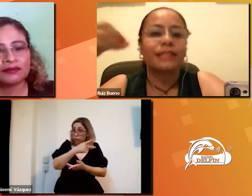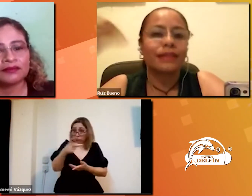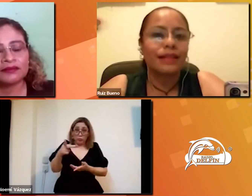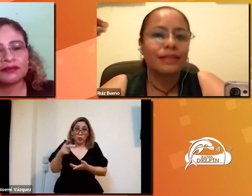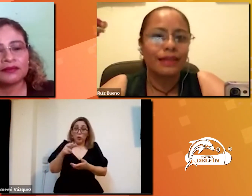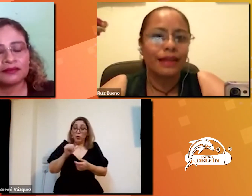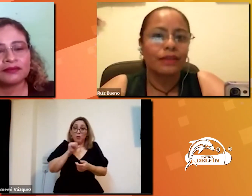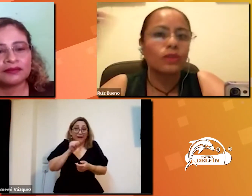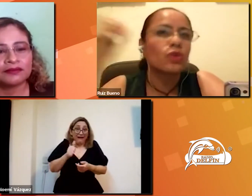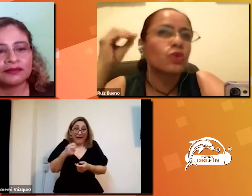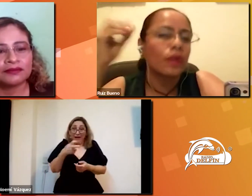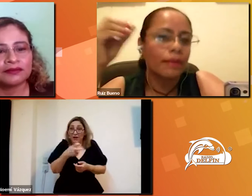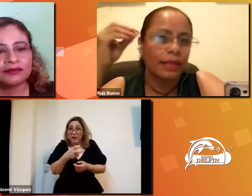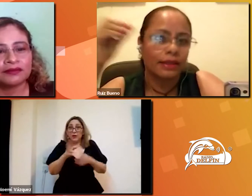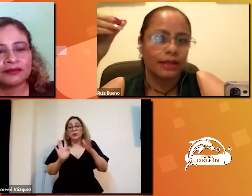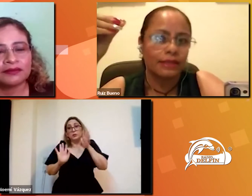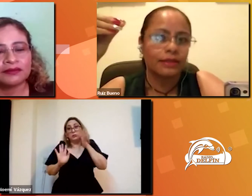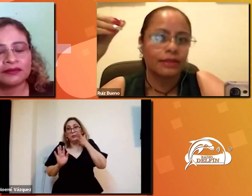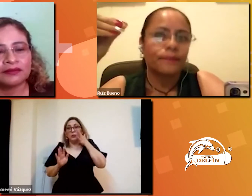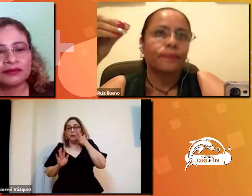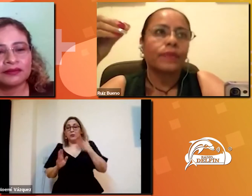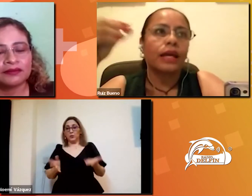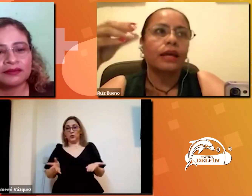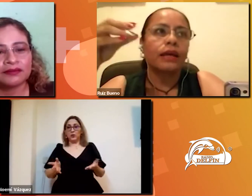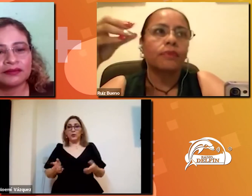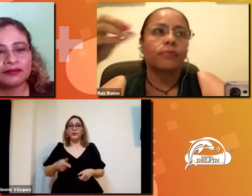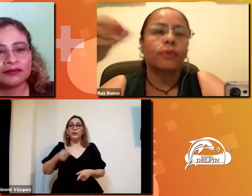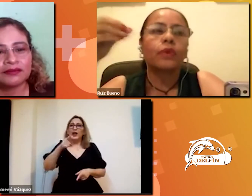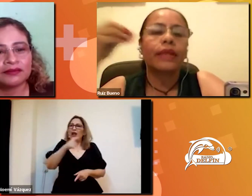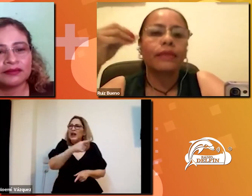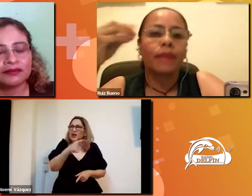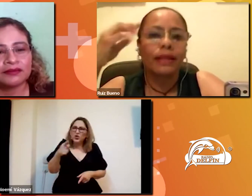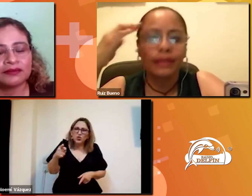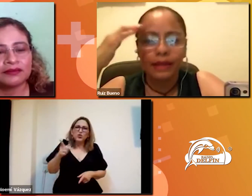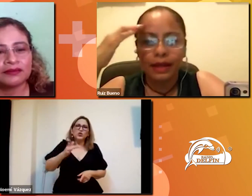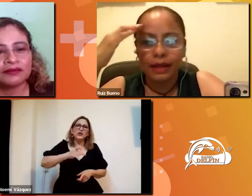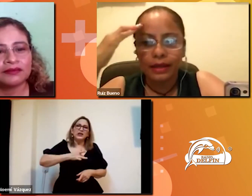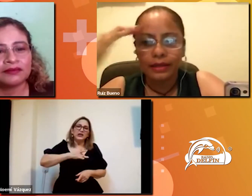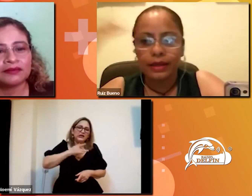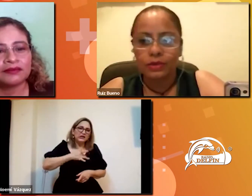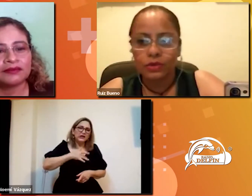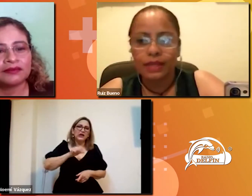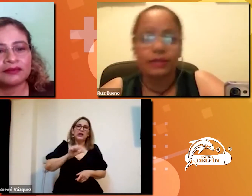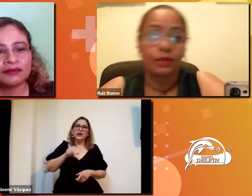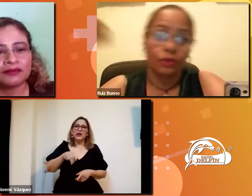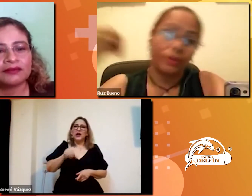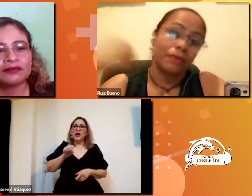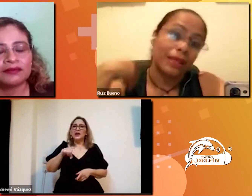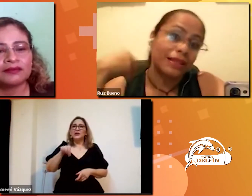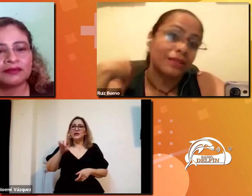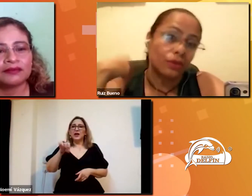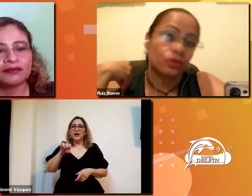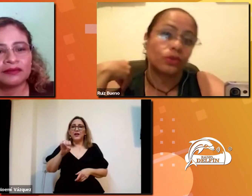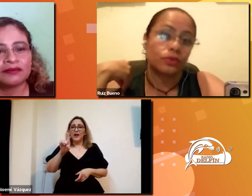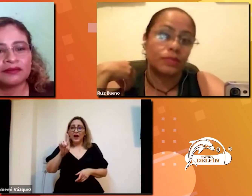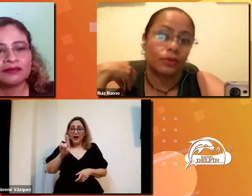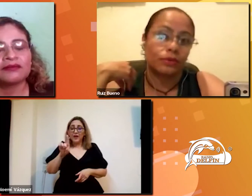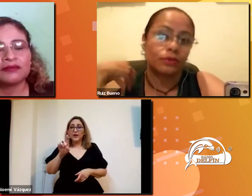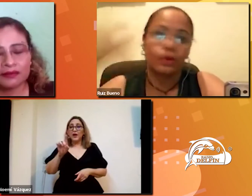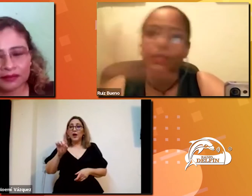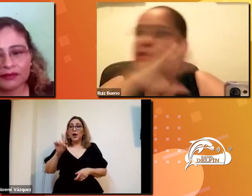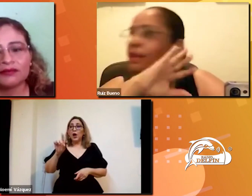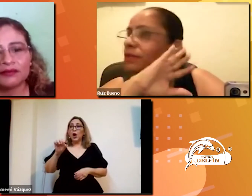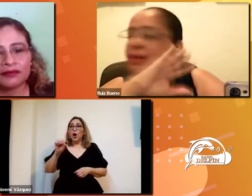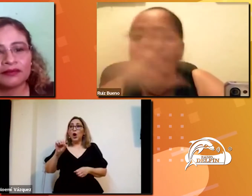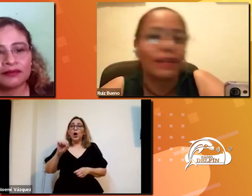el presentar ansiedad no solamente es por una demanda de la sociedad, sino demandas de nosotros mismos.